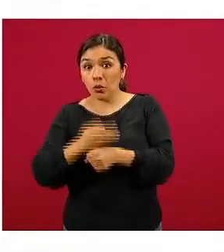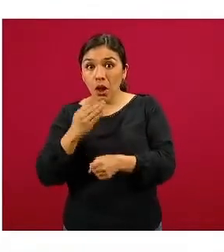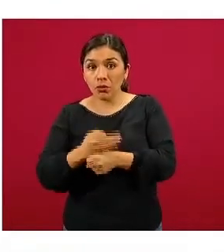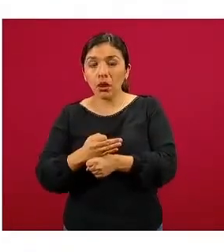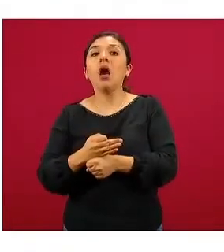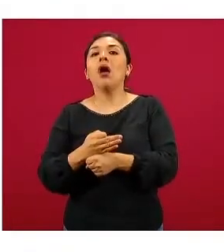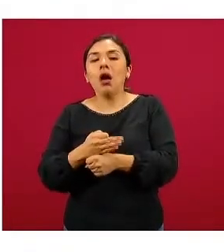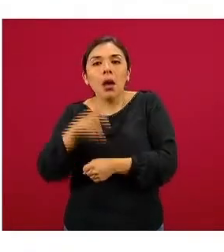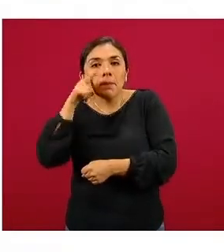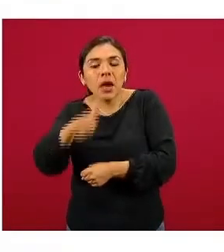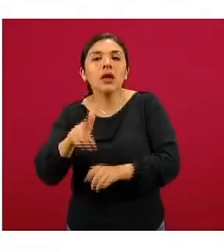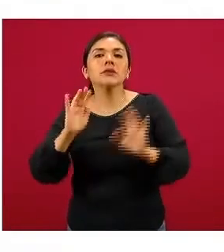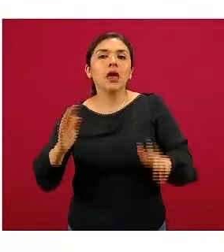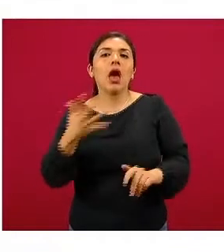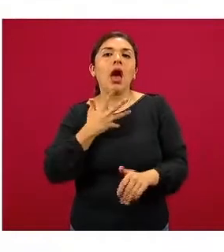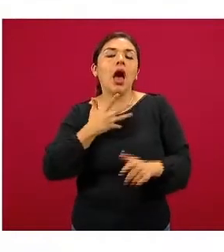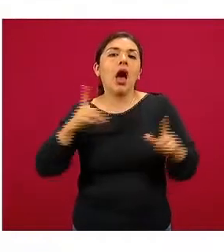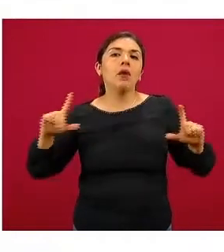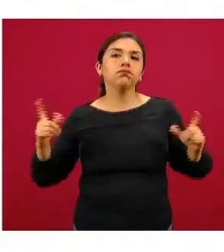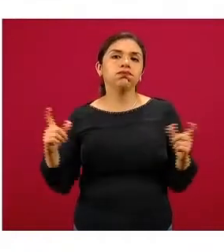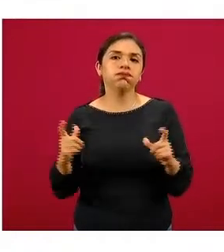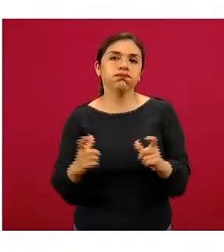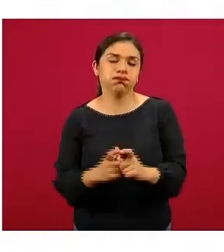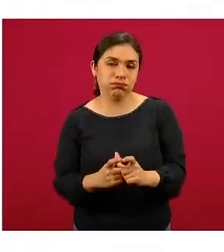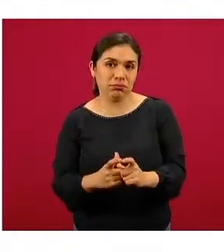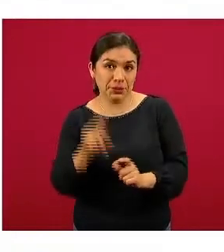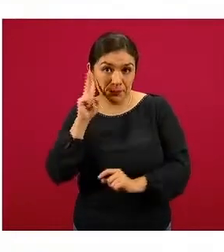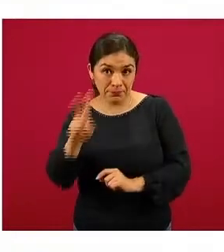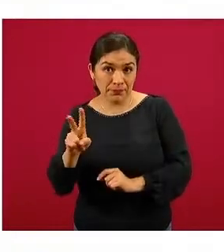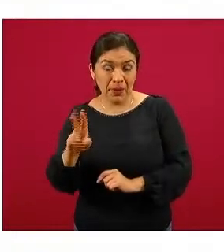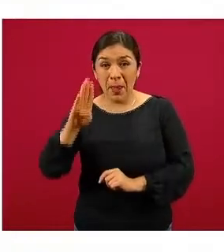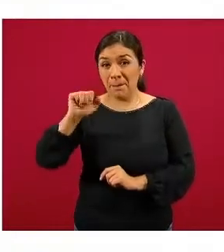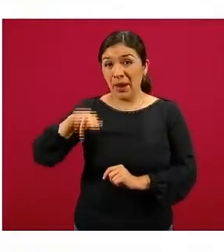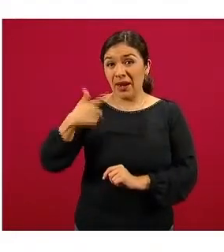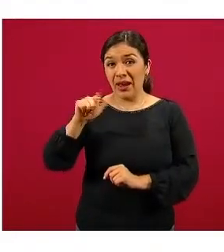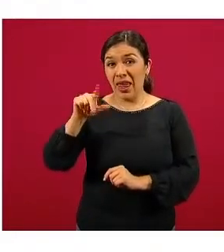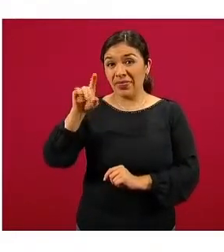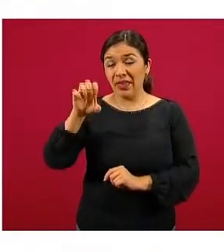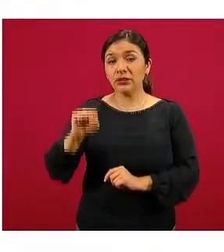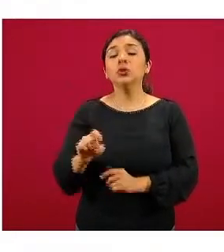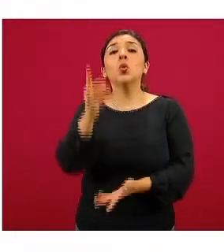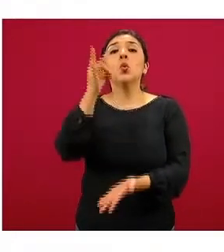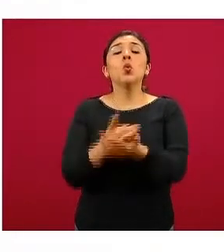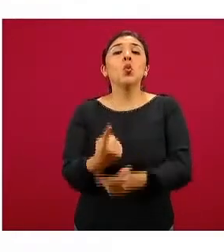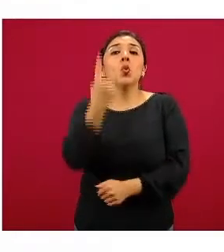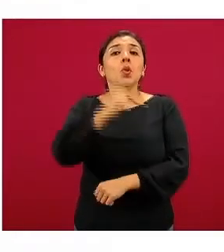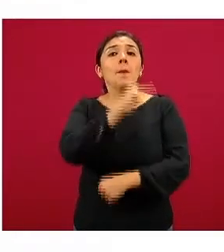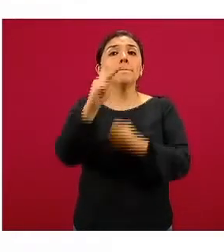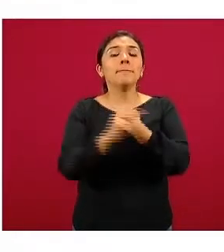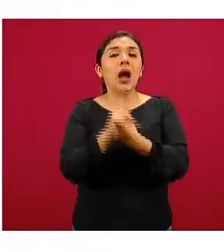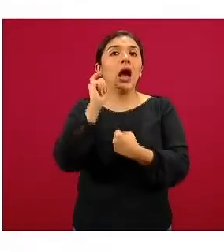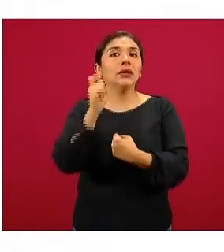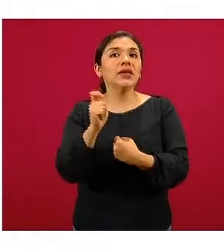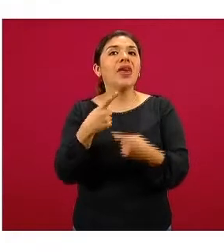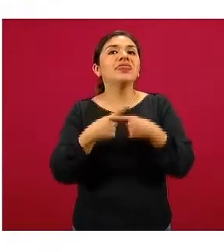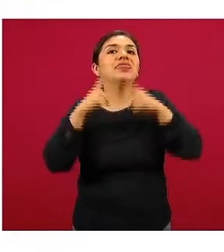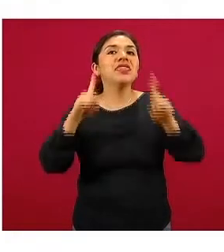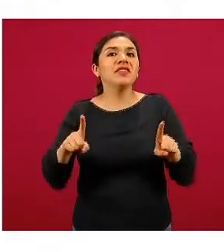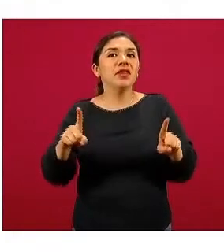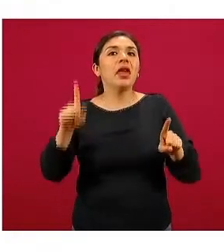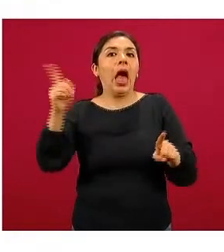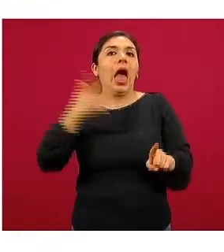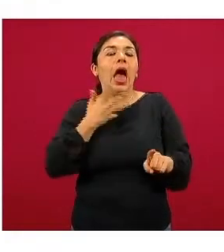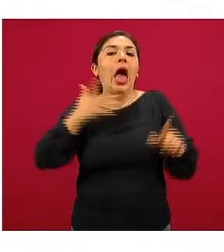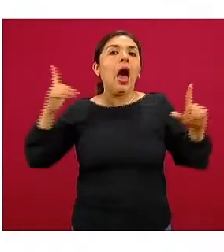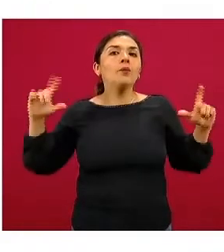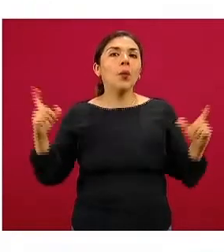se aprecia sí una disminución. Digamos que Bangladesh es el único país que sale un poco de lo que estábamos